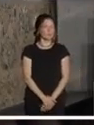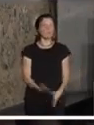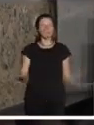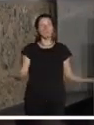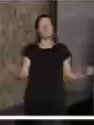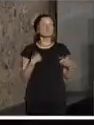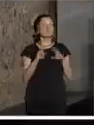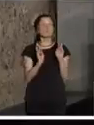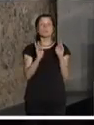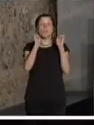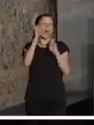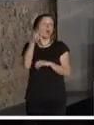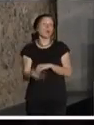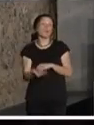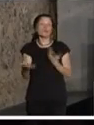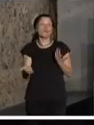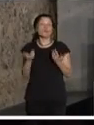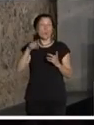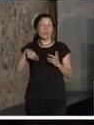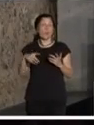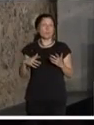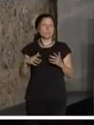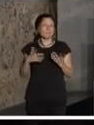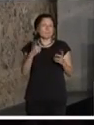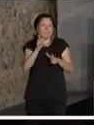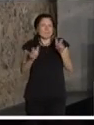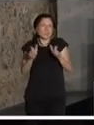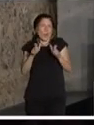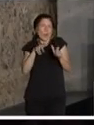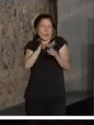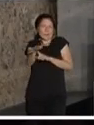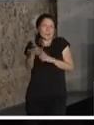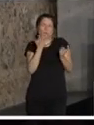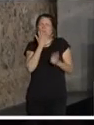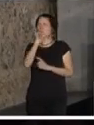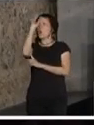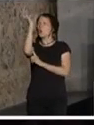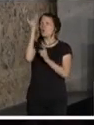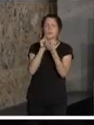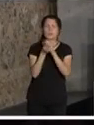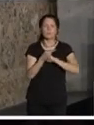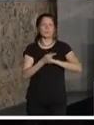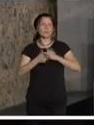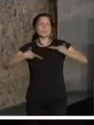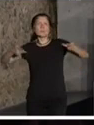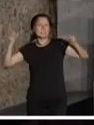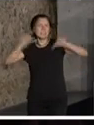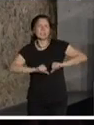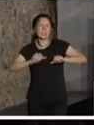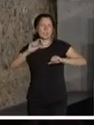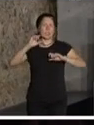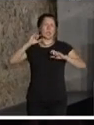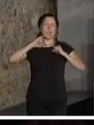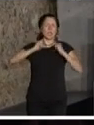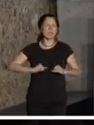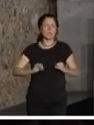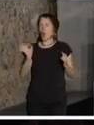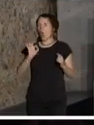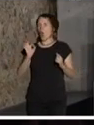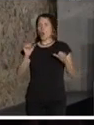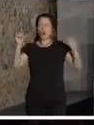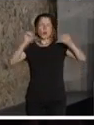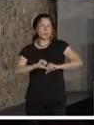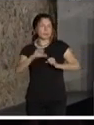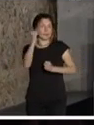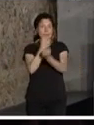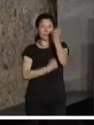y cuestiones importantísimas que afectan a todo el mundo como el cambio climático como la crisis energética como la crisis